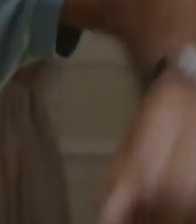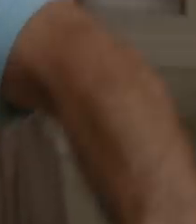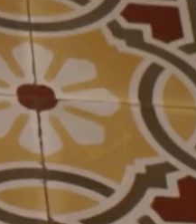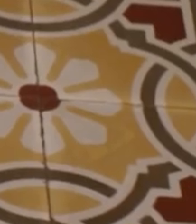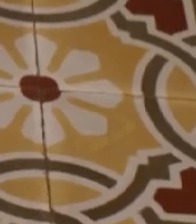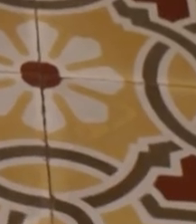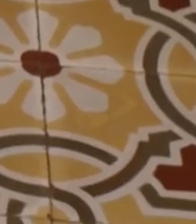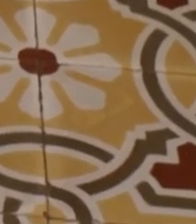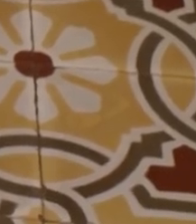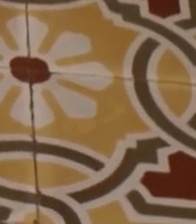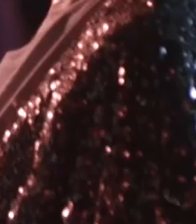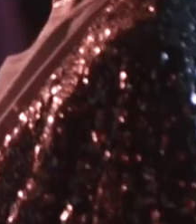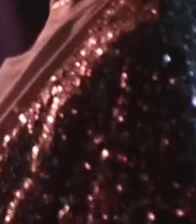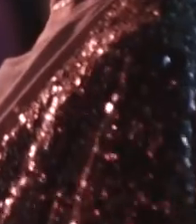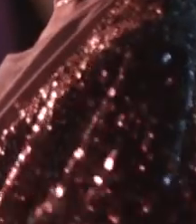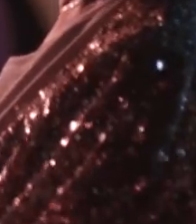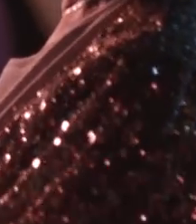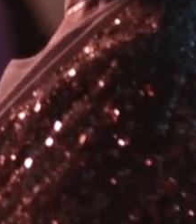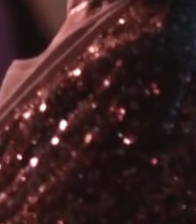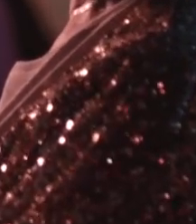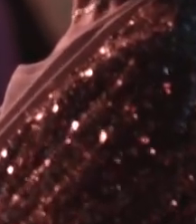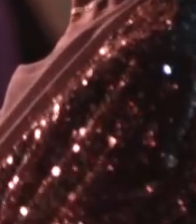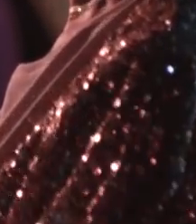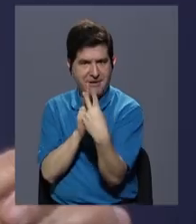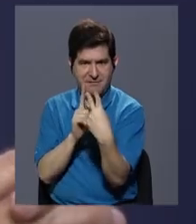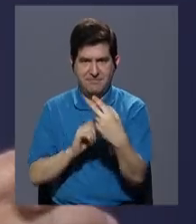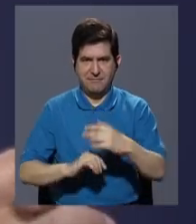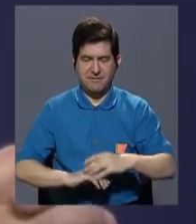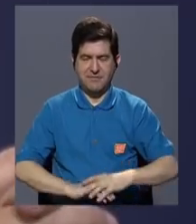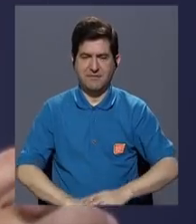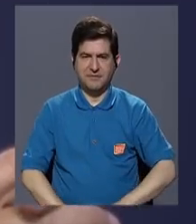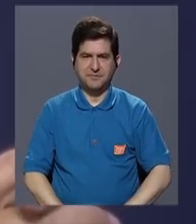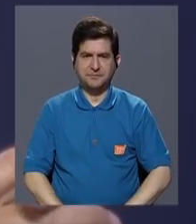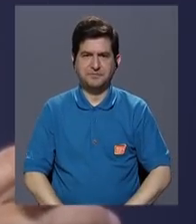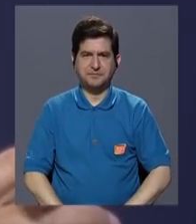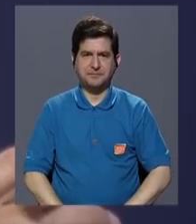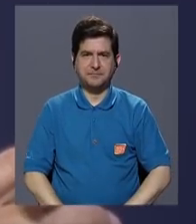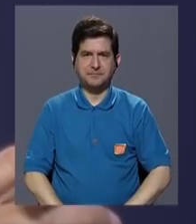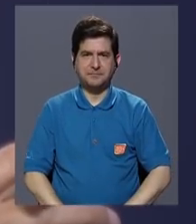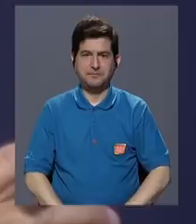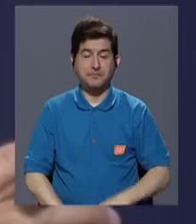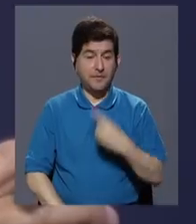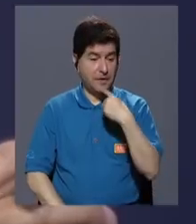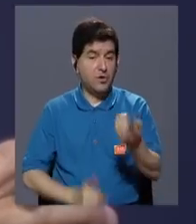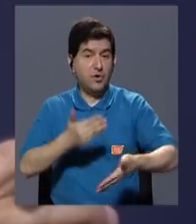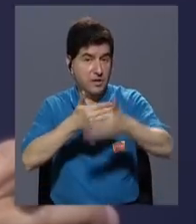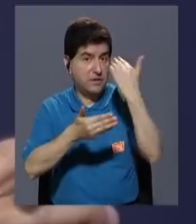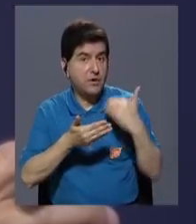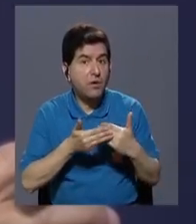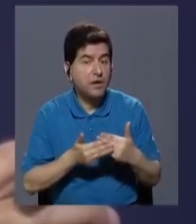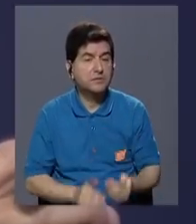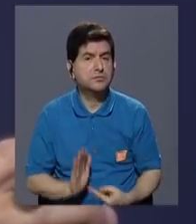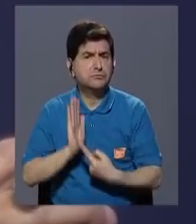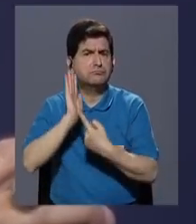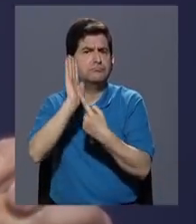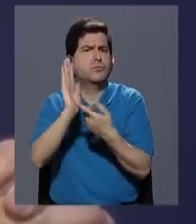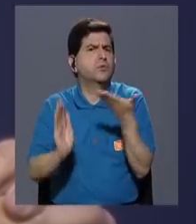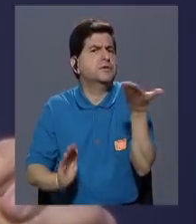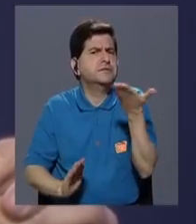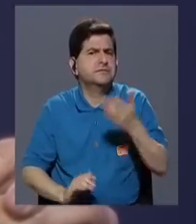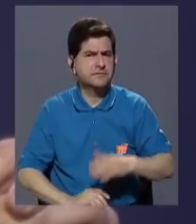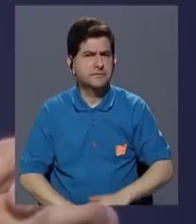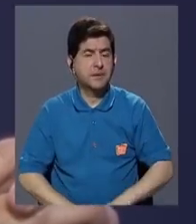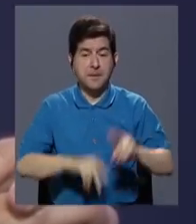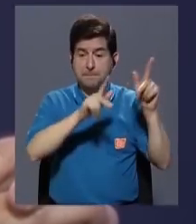de la adultez mayor desde otro punto de vista en donde lo que estás diciendo se nos presentan